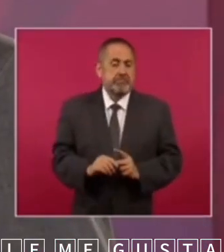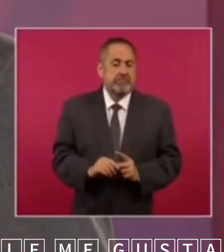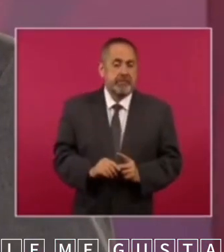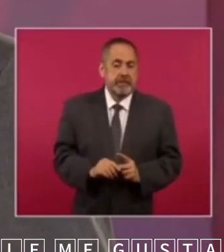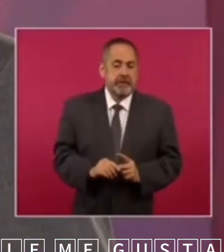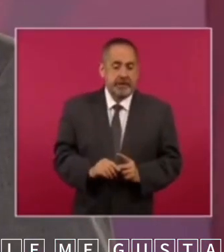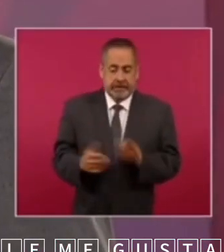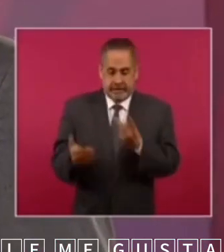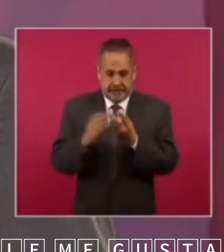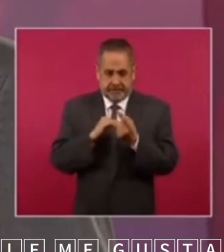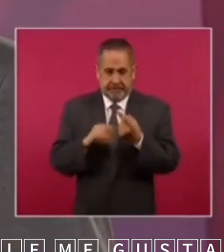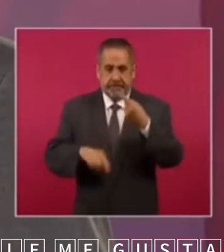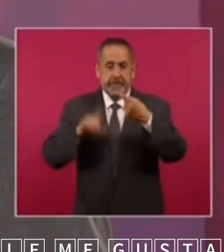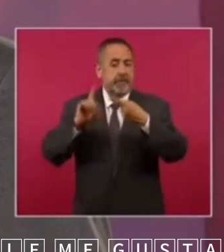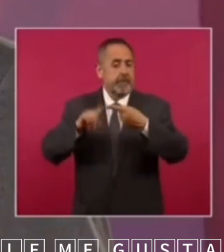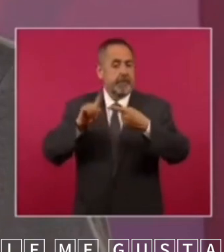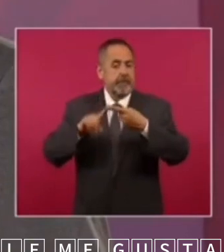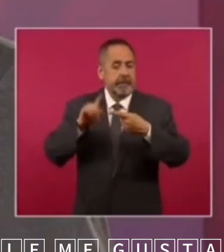Y tres,